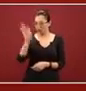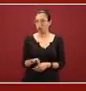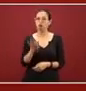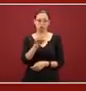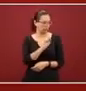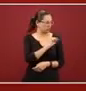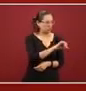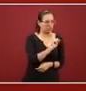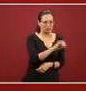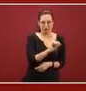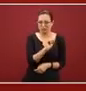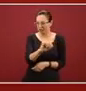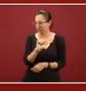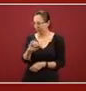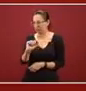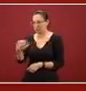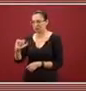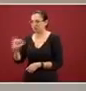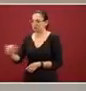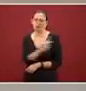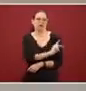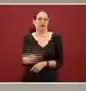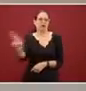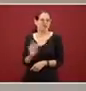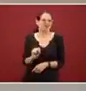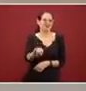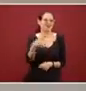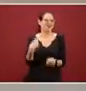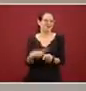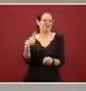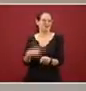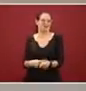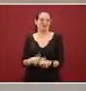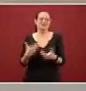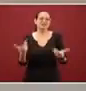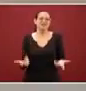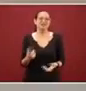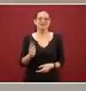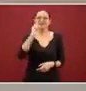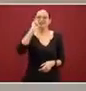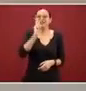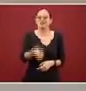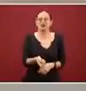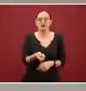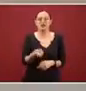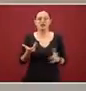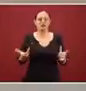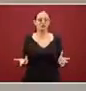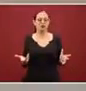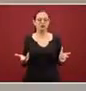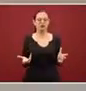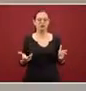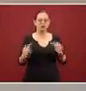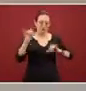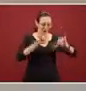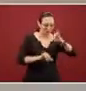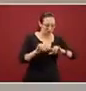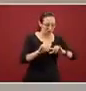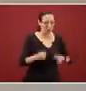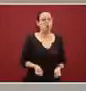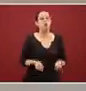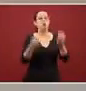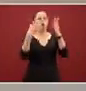70% de positividad. Y esto es de todas las muestras procesadas y ya que ya tienen resultado, ¿cuántas